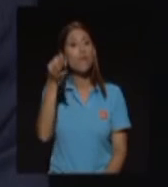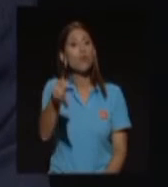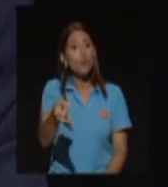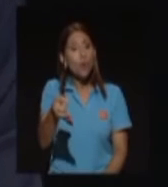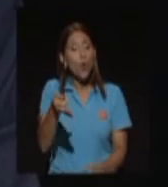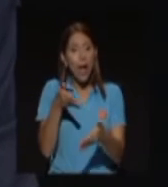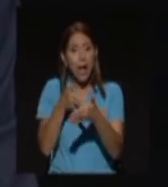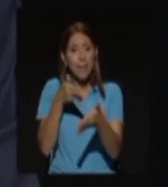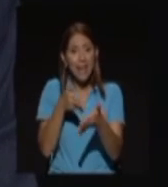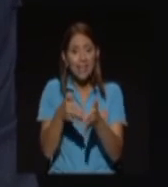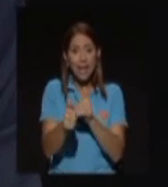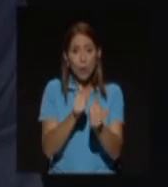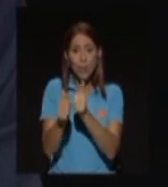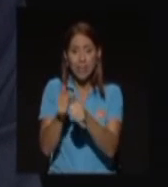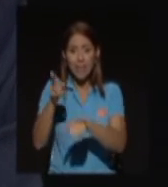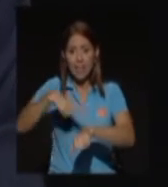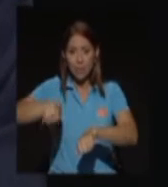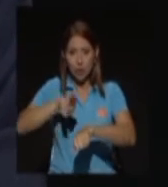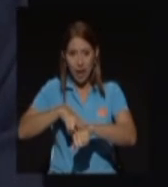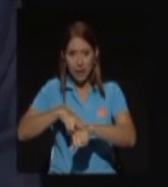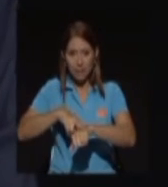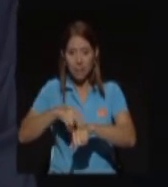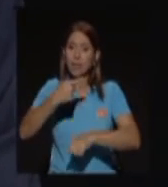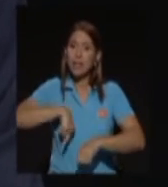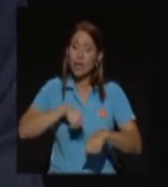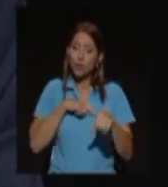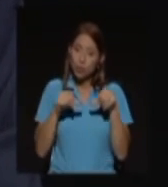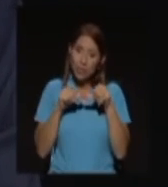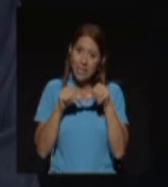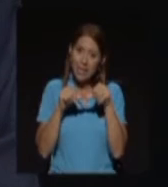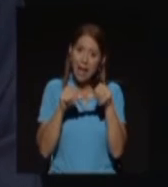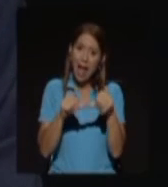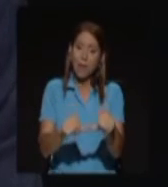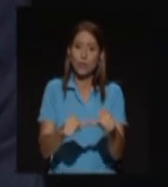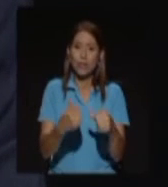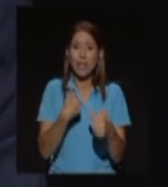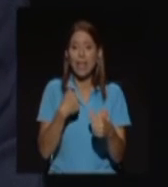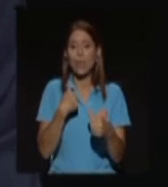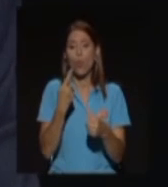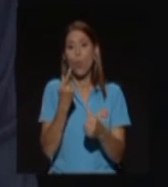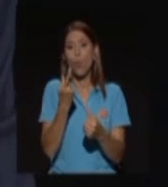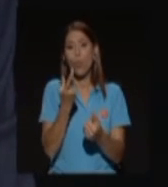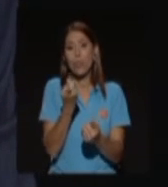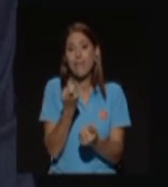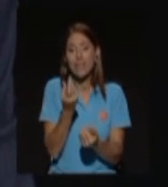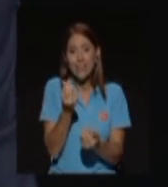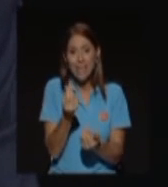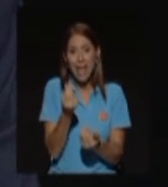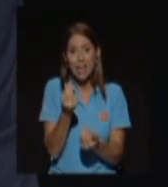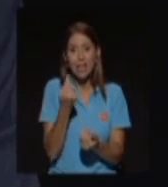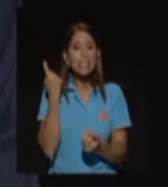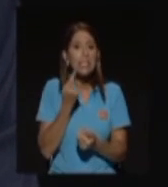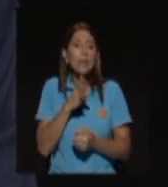la competitividad nacional el hecho de que sigamos manteniendo un déficit fiscal. Normalmente cuando se habla de tipo